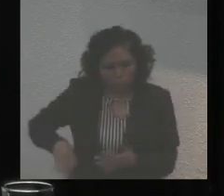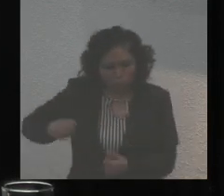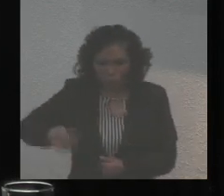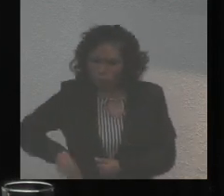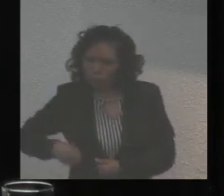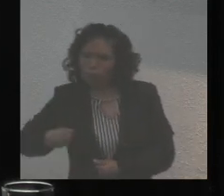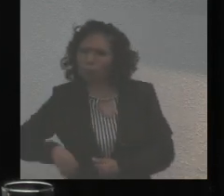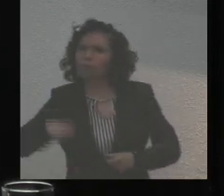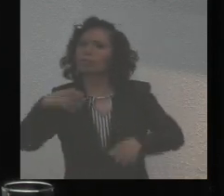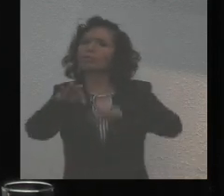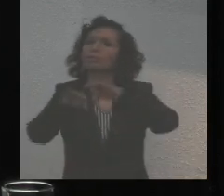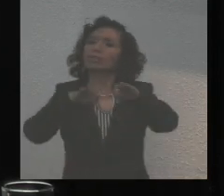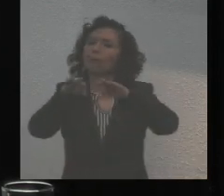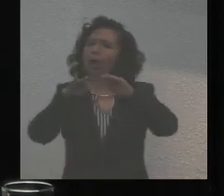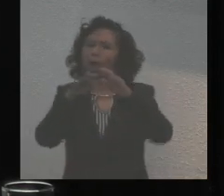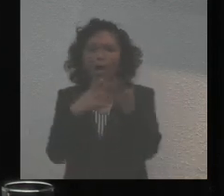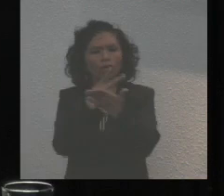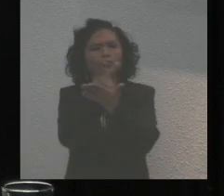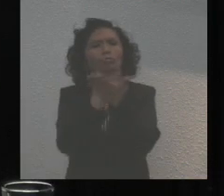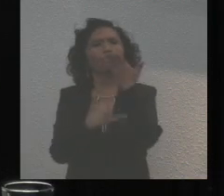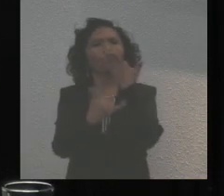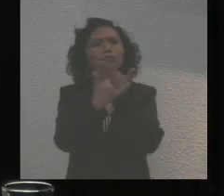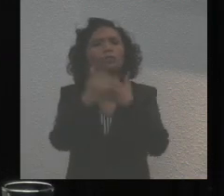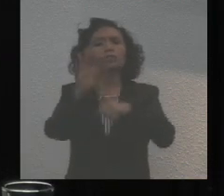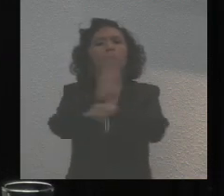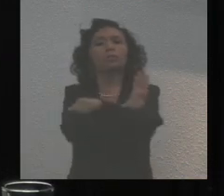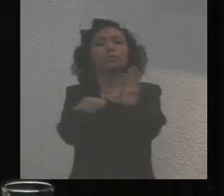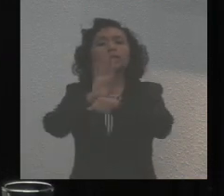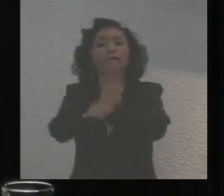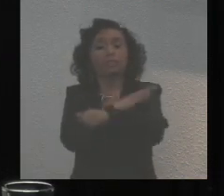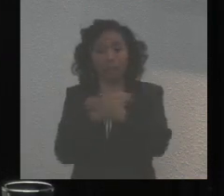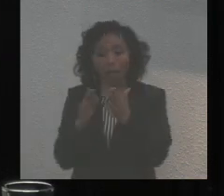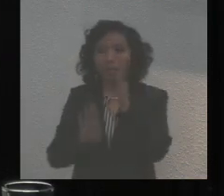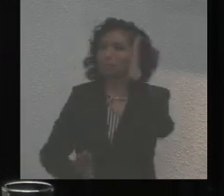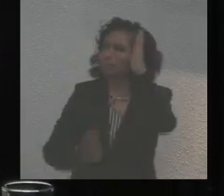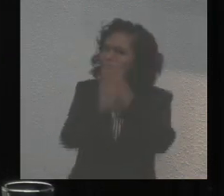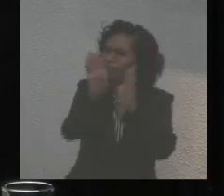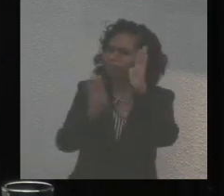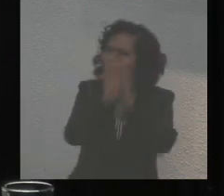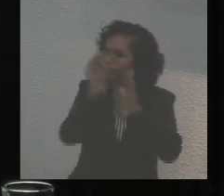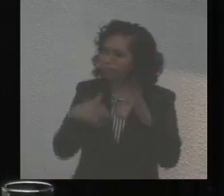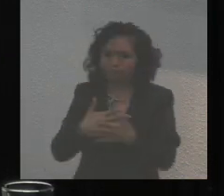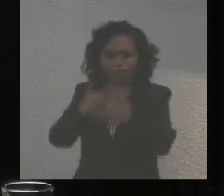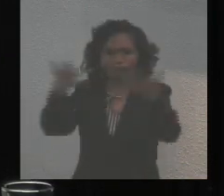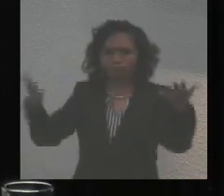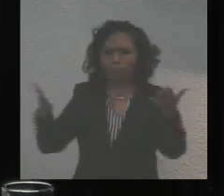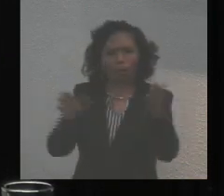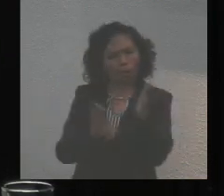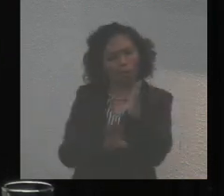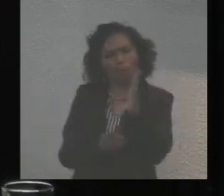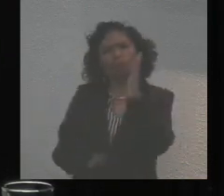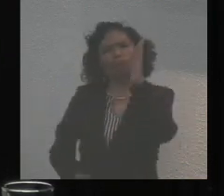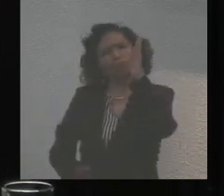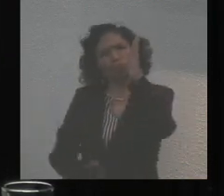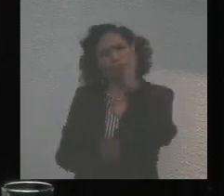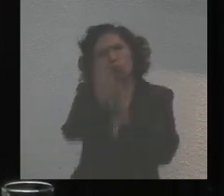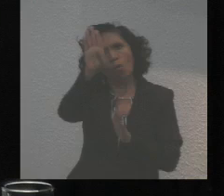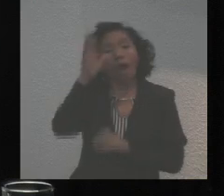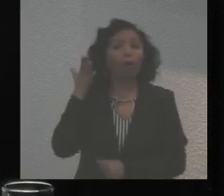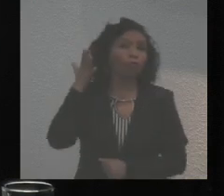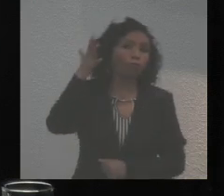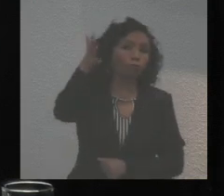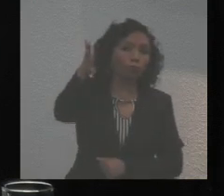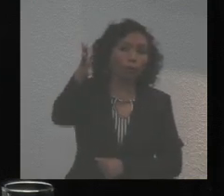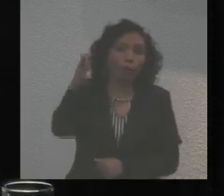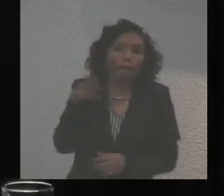y juntos en un proyecto de bienestar y en un proyecto de prosperidad compartida que fije un rumbo hacia un futuro, pero